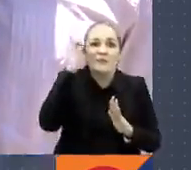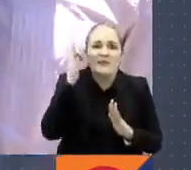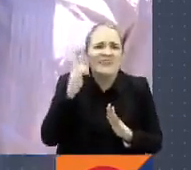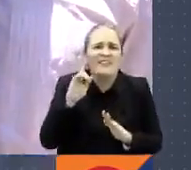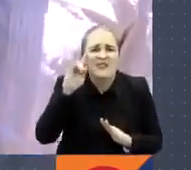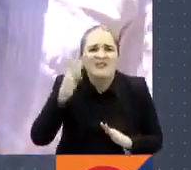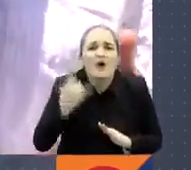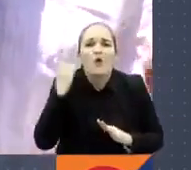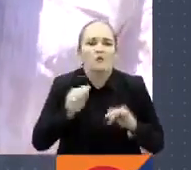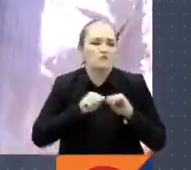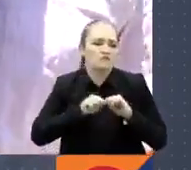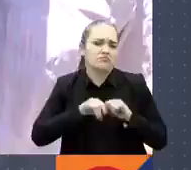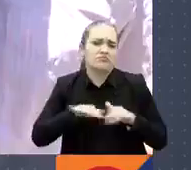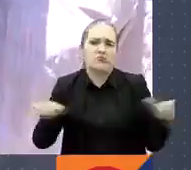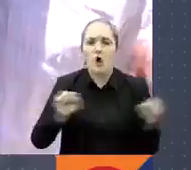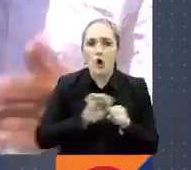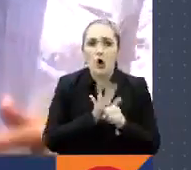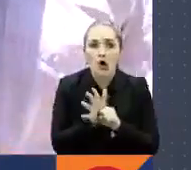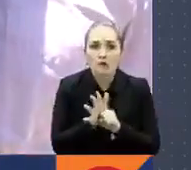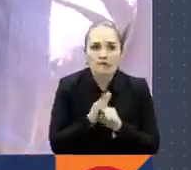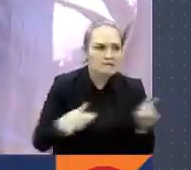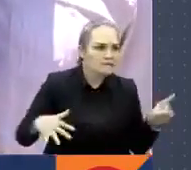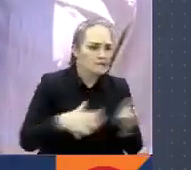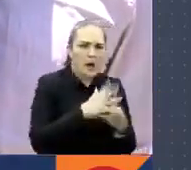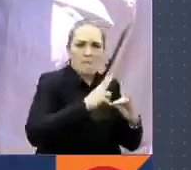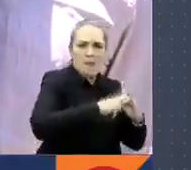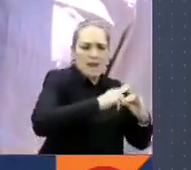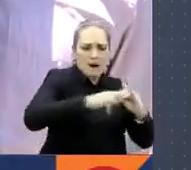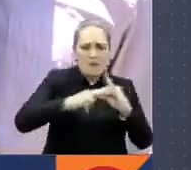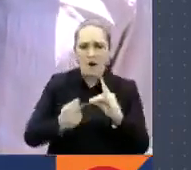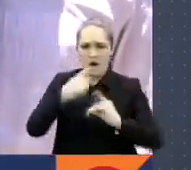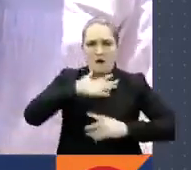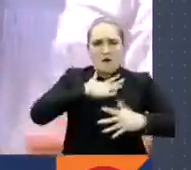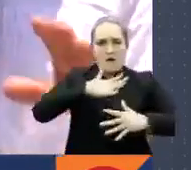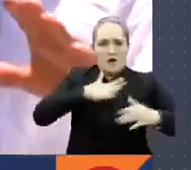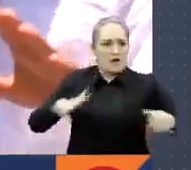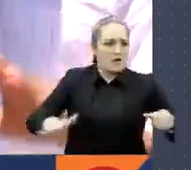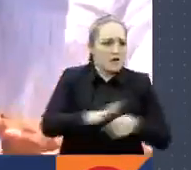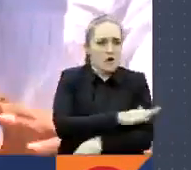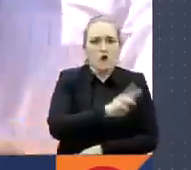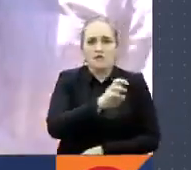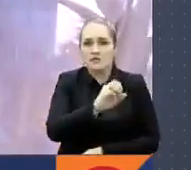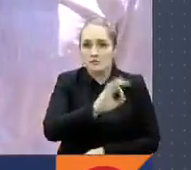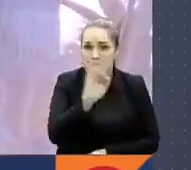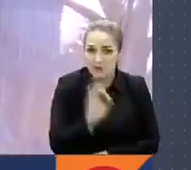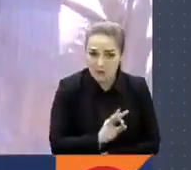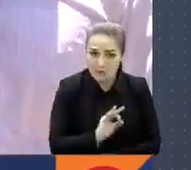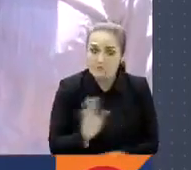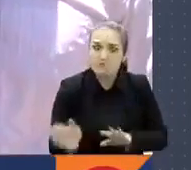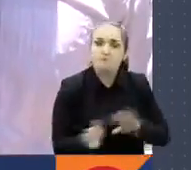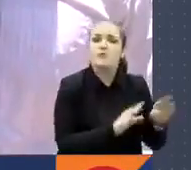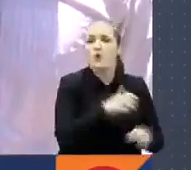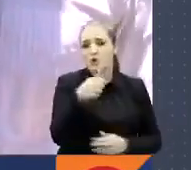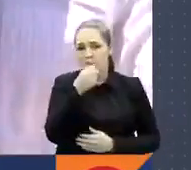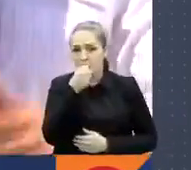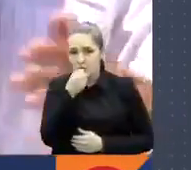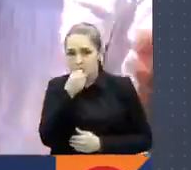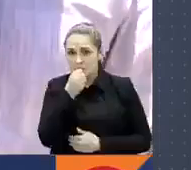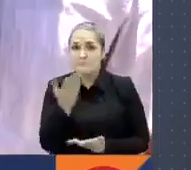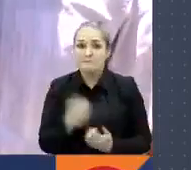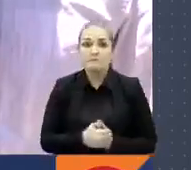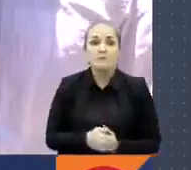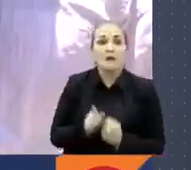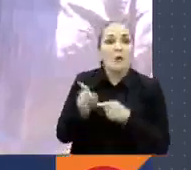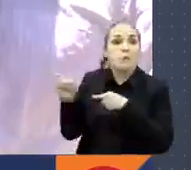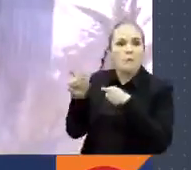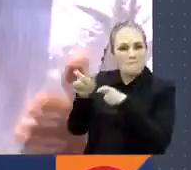de COVID-19 y consigo la ocupación, la cual alcanzó un 80%. Y en otras noticias, también las personas que